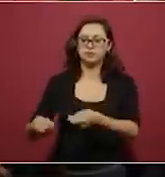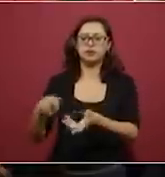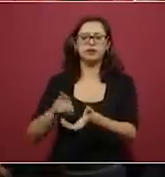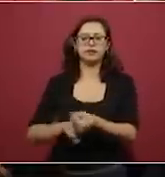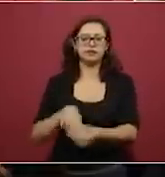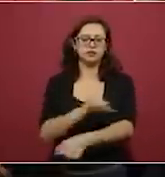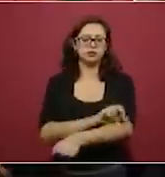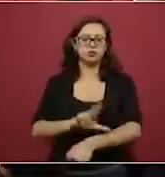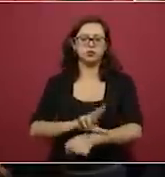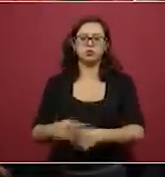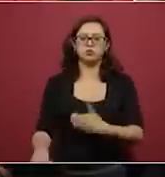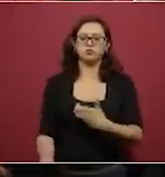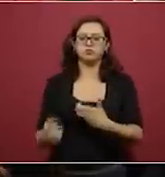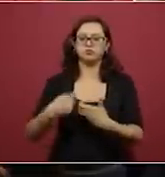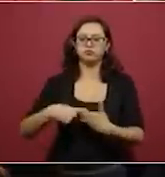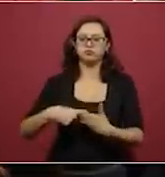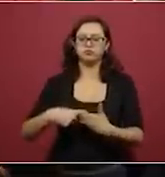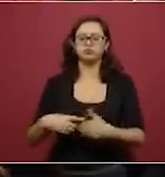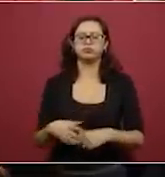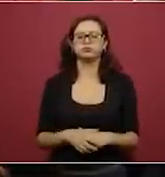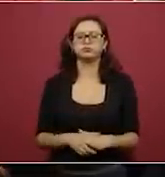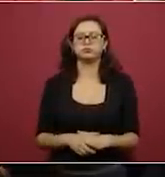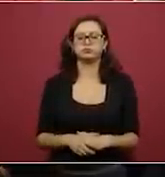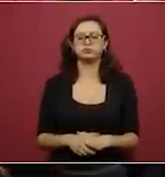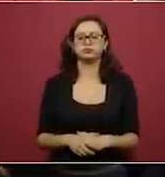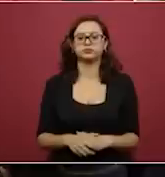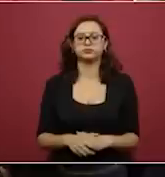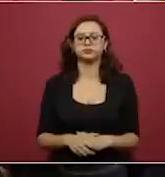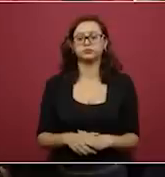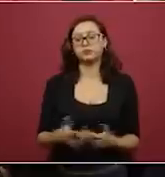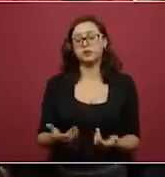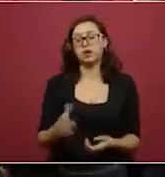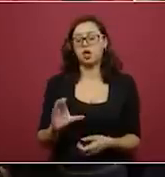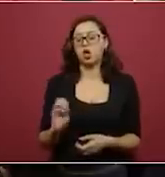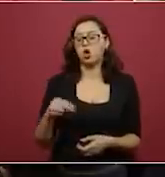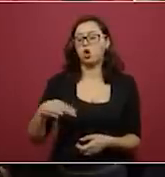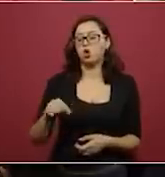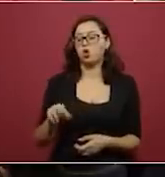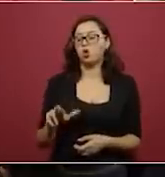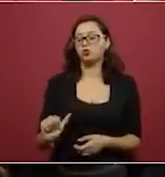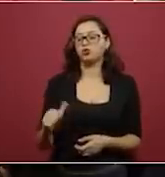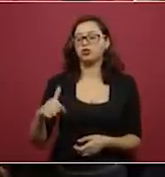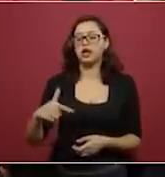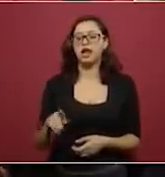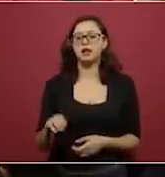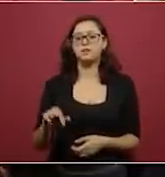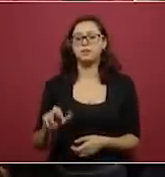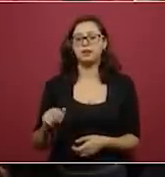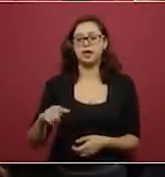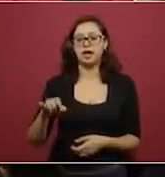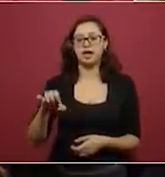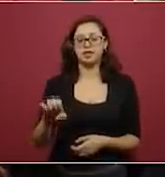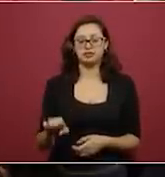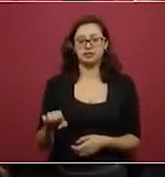operativa e interinstitucional el contralmirante de infantería de marina- diplomado de